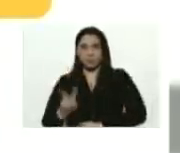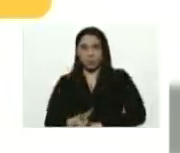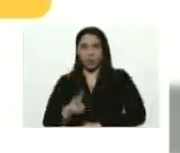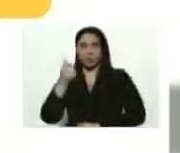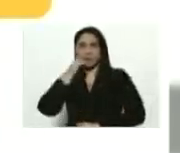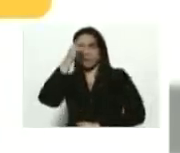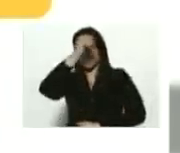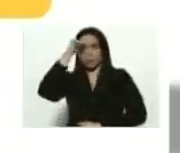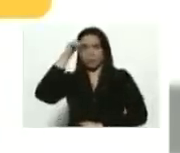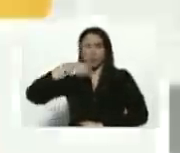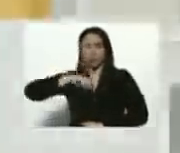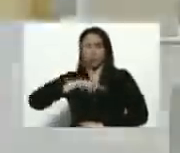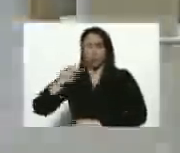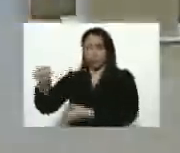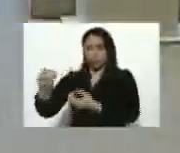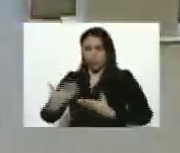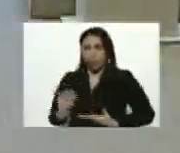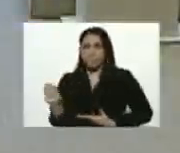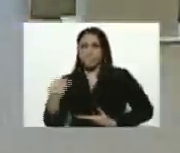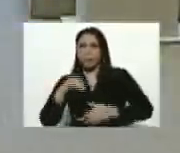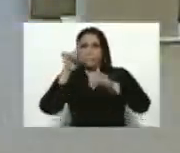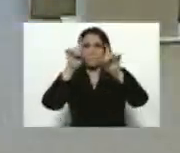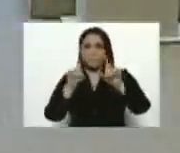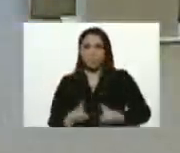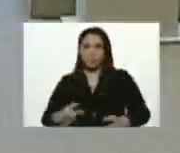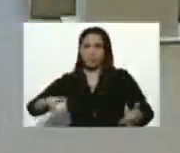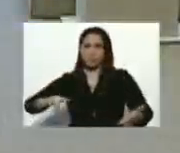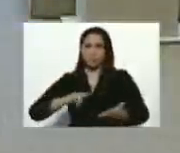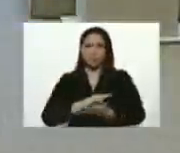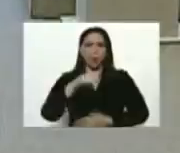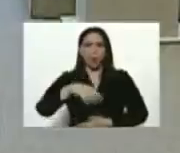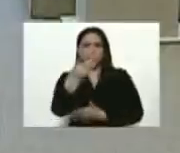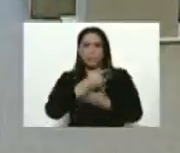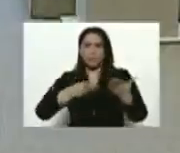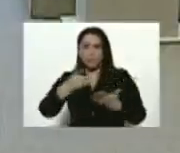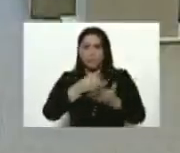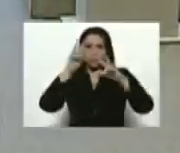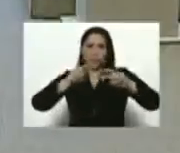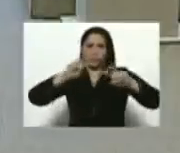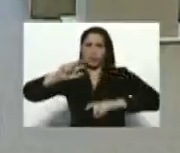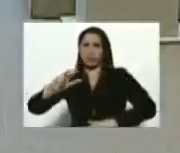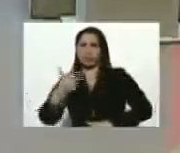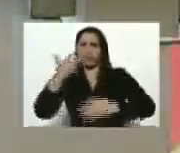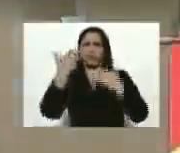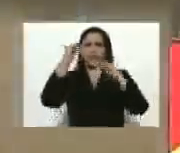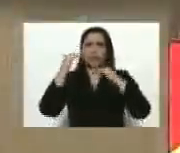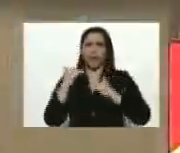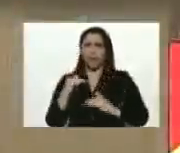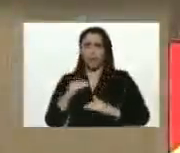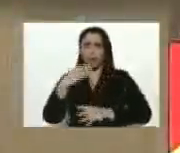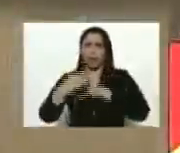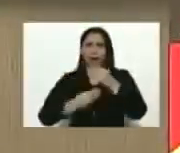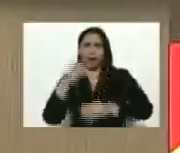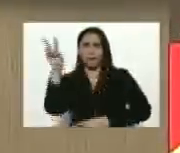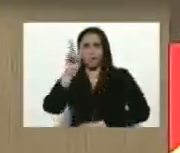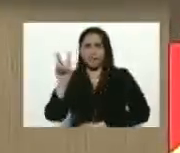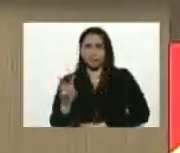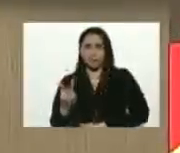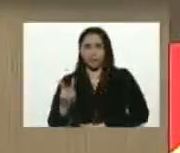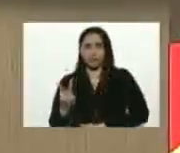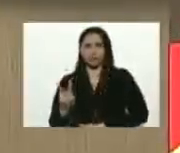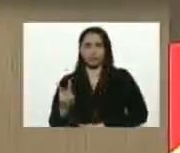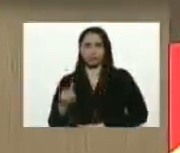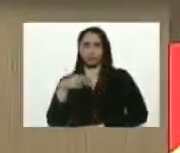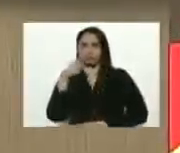semana recibimos más pruebas. Hoy diseñamos y revisamos la tercera etapa que cumplirá Venezuela en